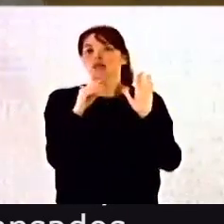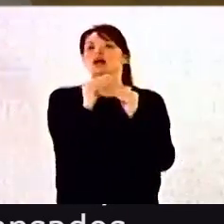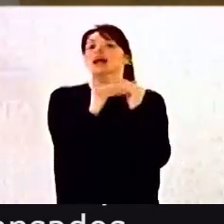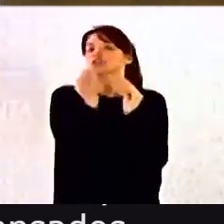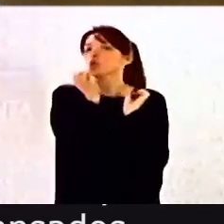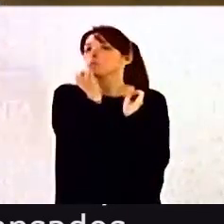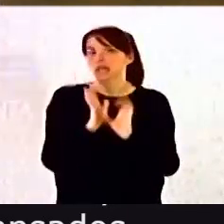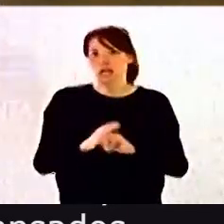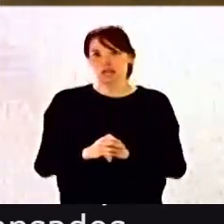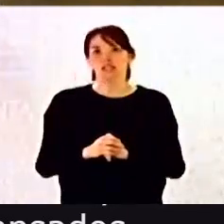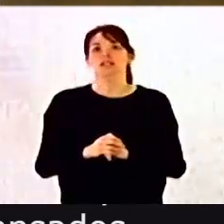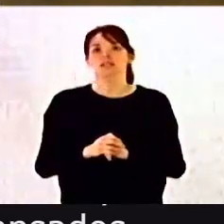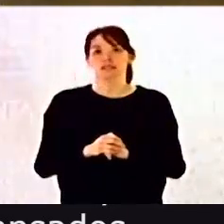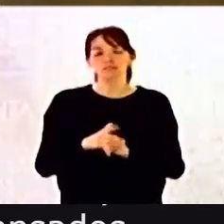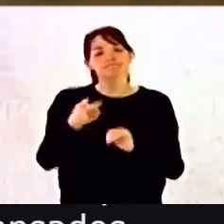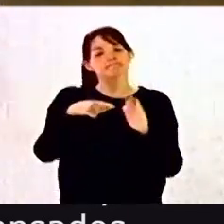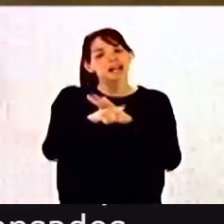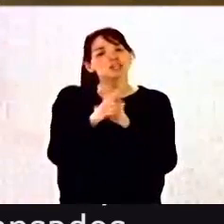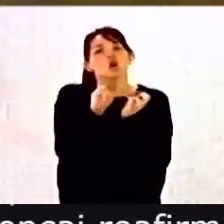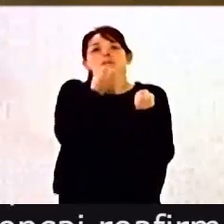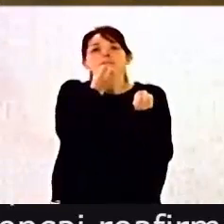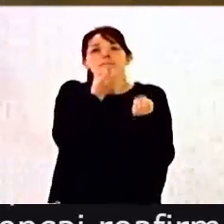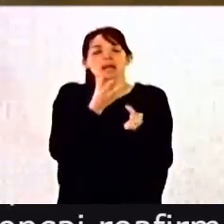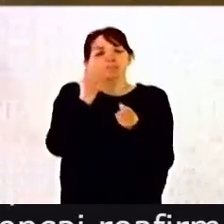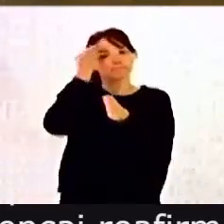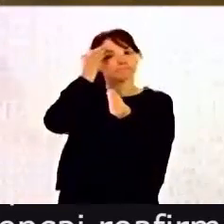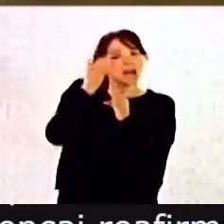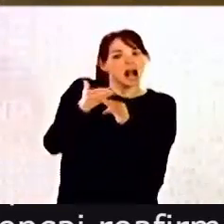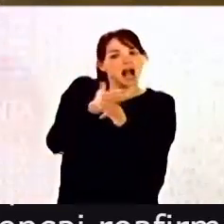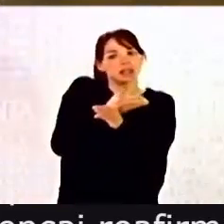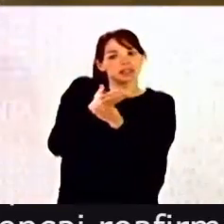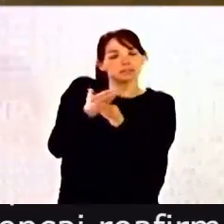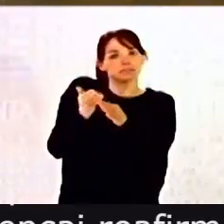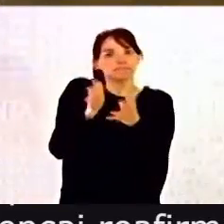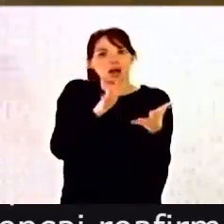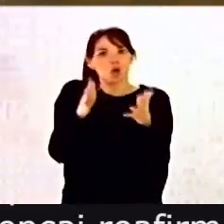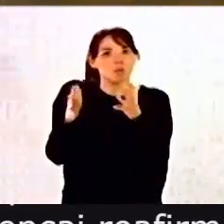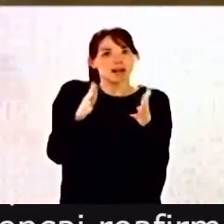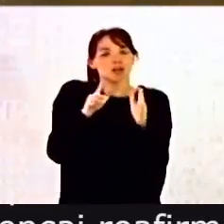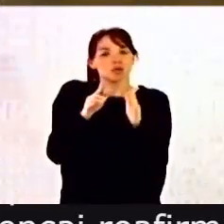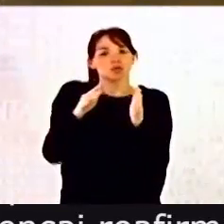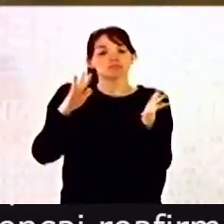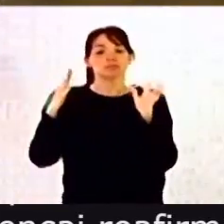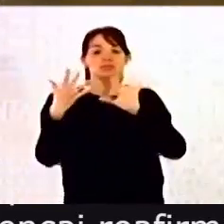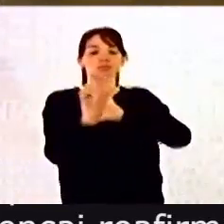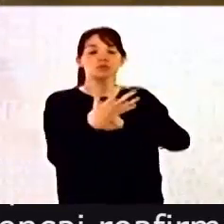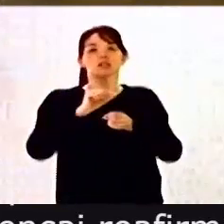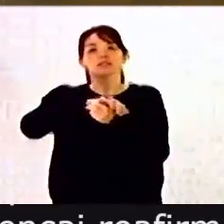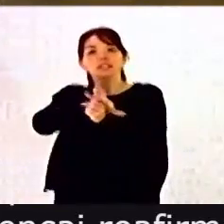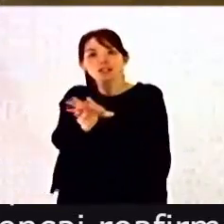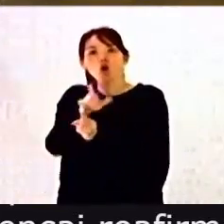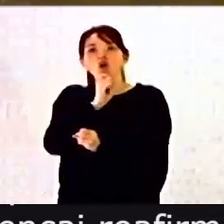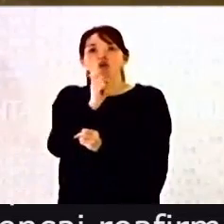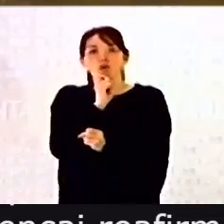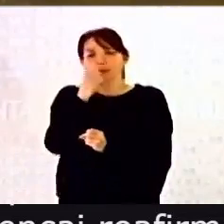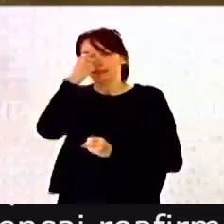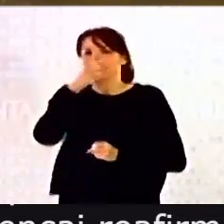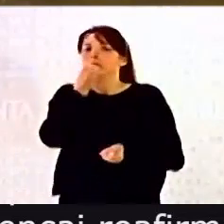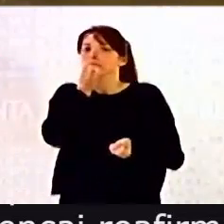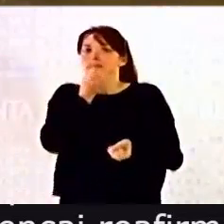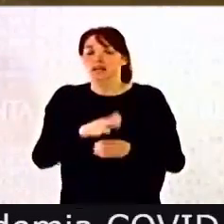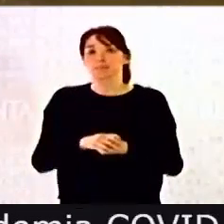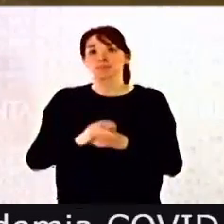que habíamos hecho una buena aproximación a lo que podía ser la pandemia COVID-19. Mantendremos ese plan